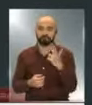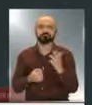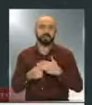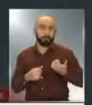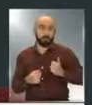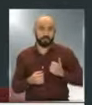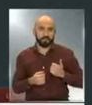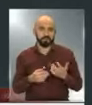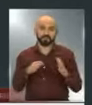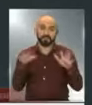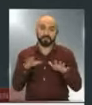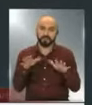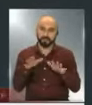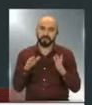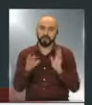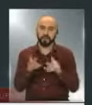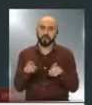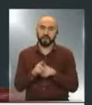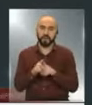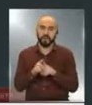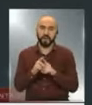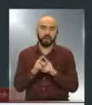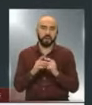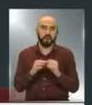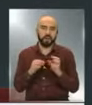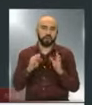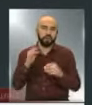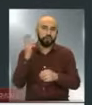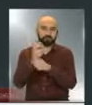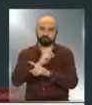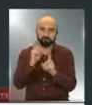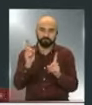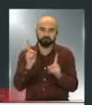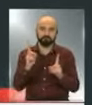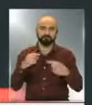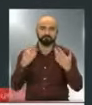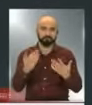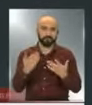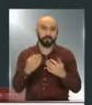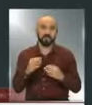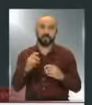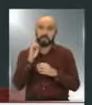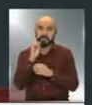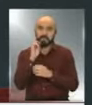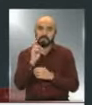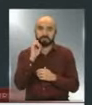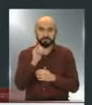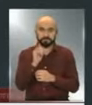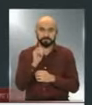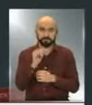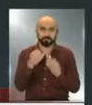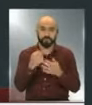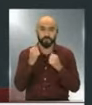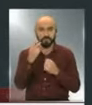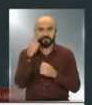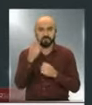PDI, tratando de evitar un saqueo, pero en el contexto de la situación, y por eso que ha generado algunas críticas, uno las puede observar a través de